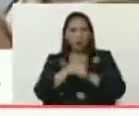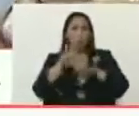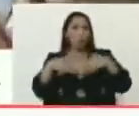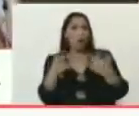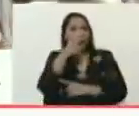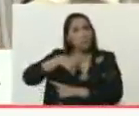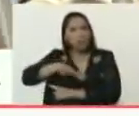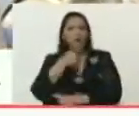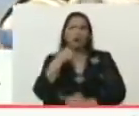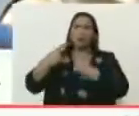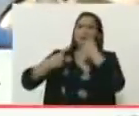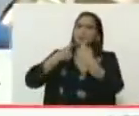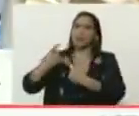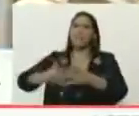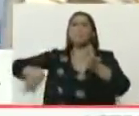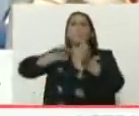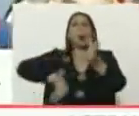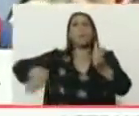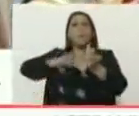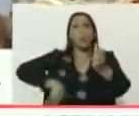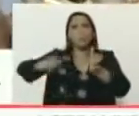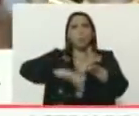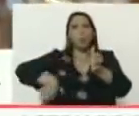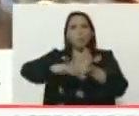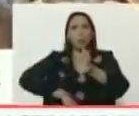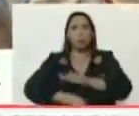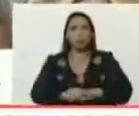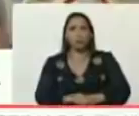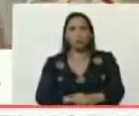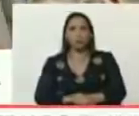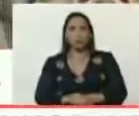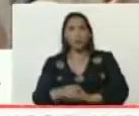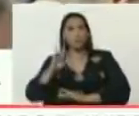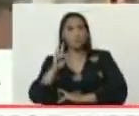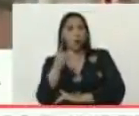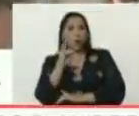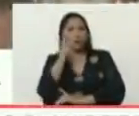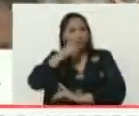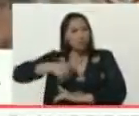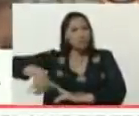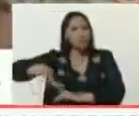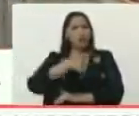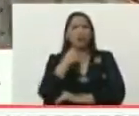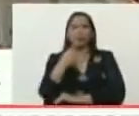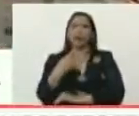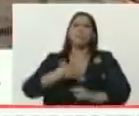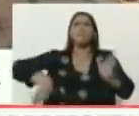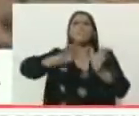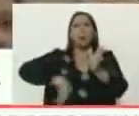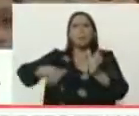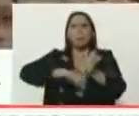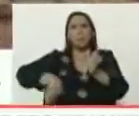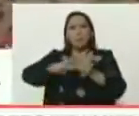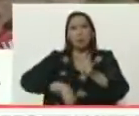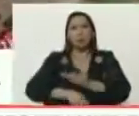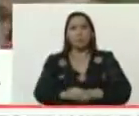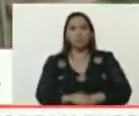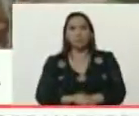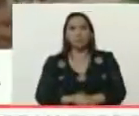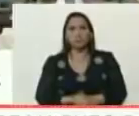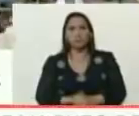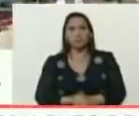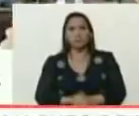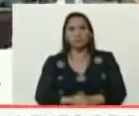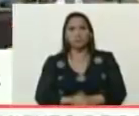pueblo decía, volvió, volvió, volvió. Y en Bolivia el pueblo dirá, volvió, volvió, volvió.